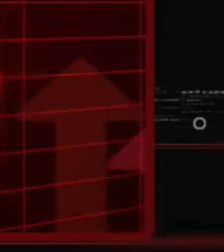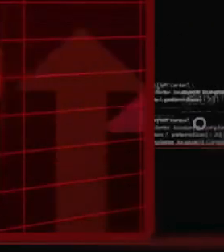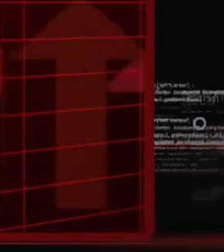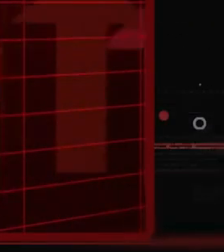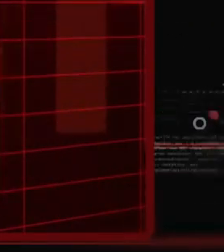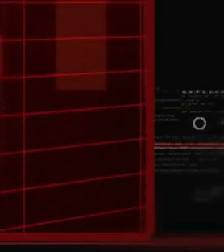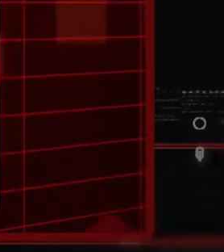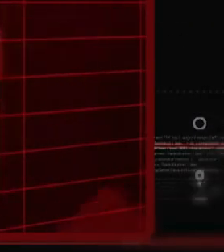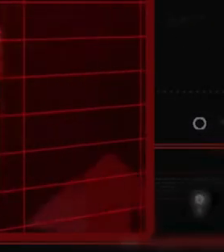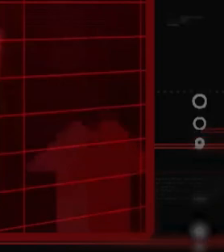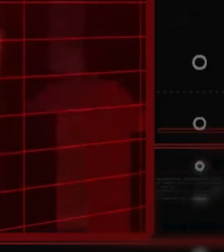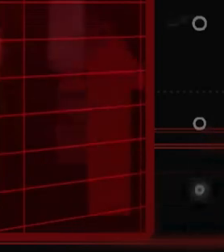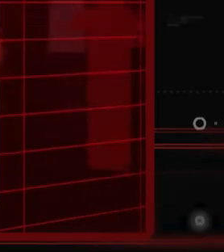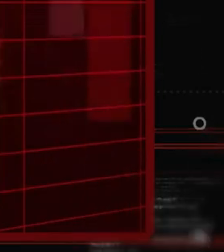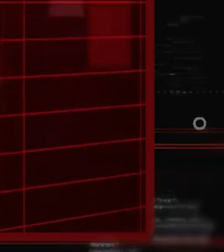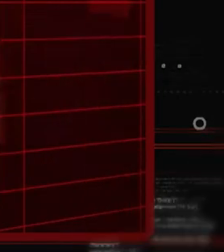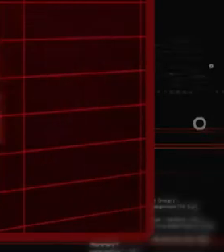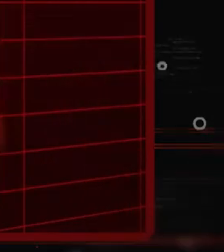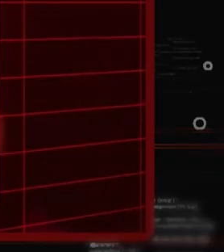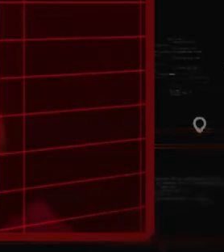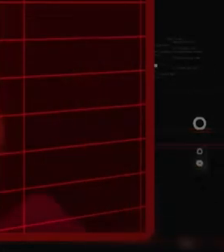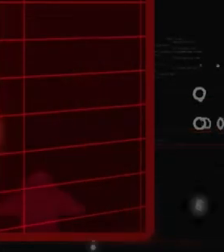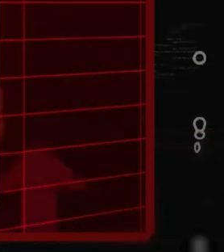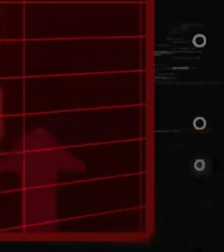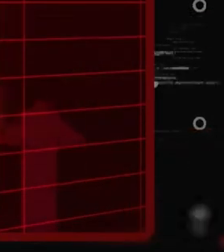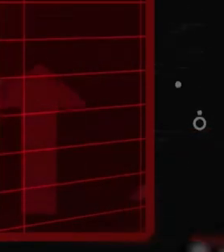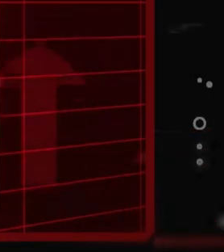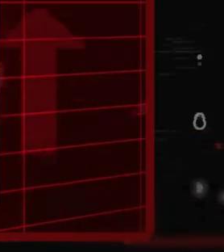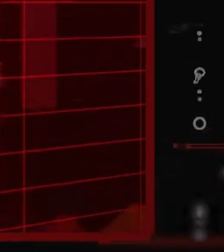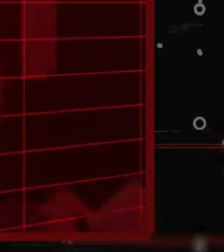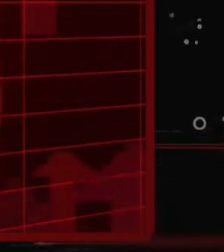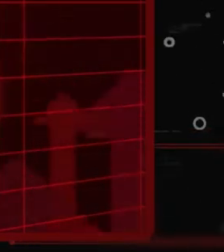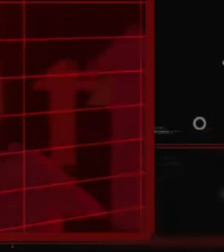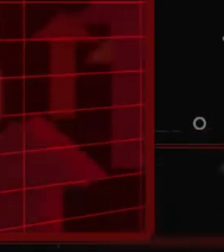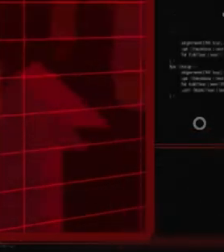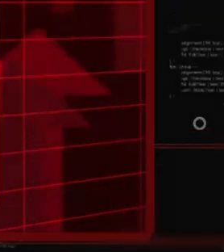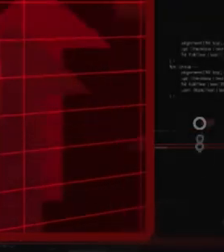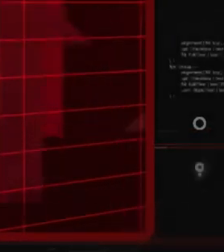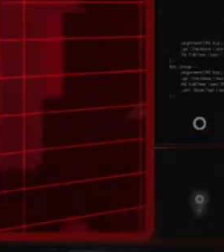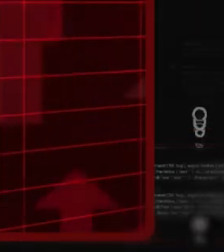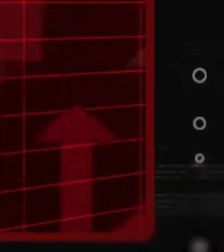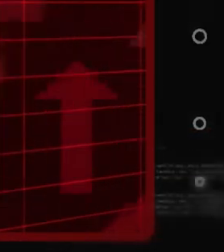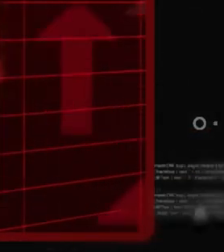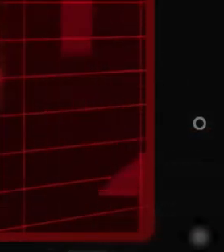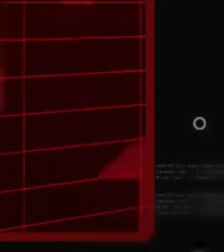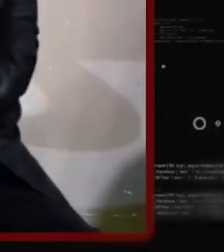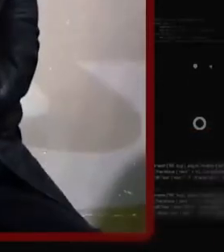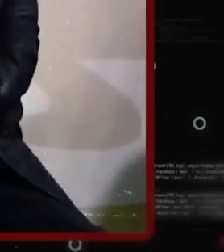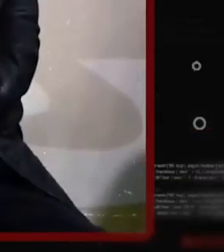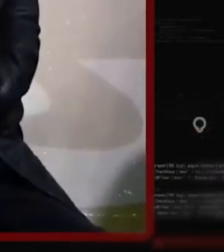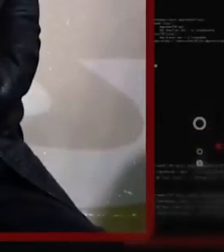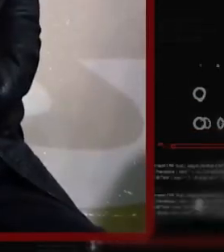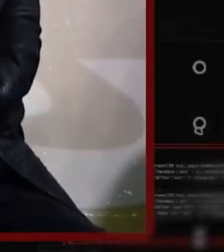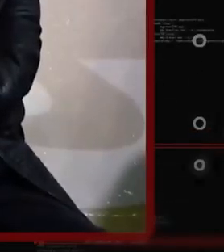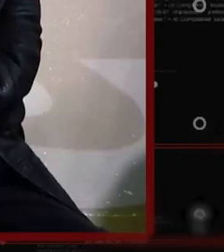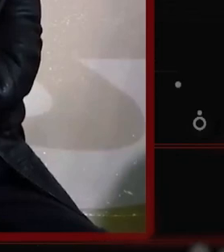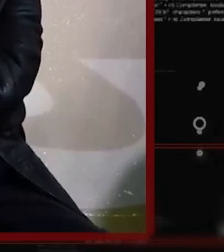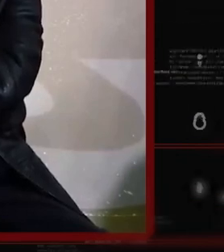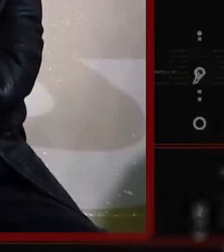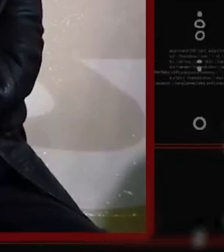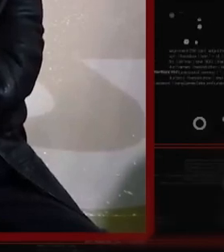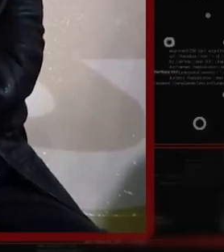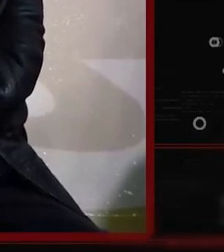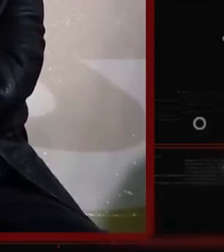dejará el aumento de deuda más alto en la historia en números absolutos, con 6.6 billones de pesos, con lo que heredará a